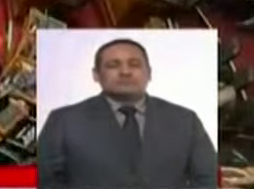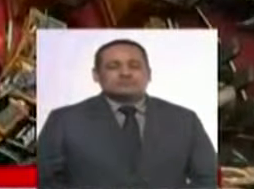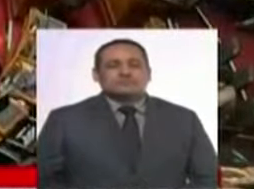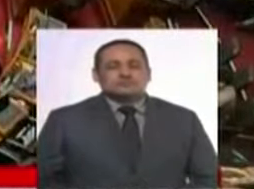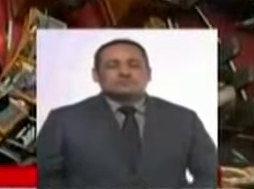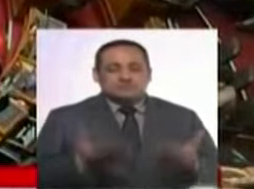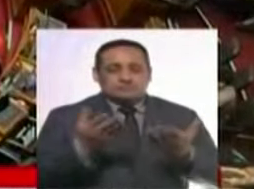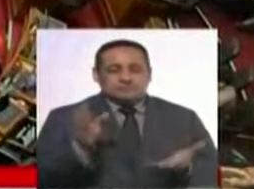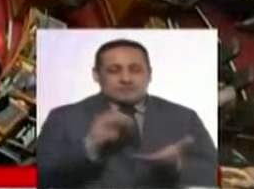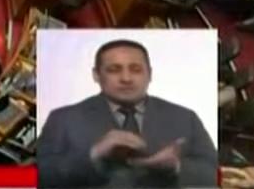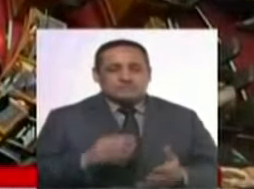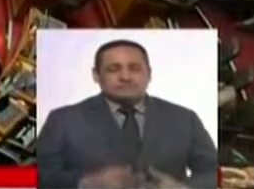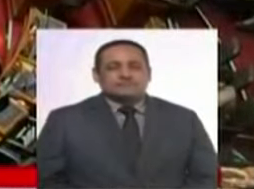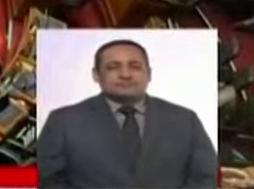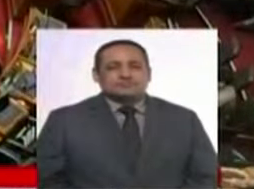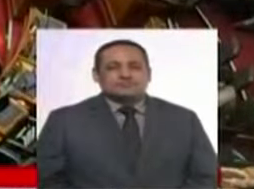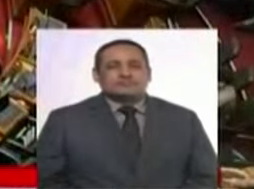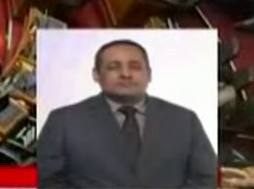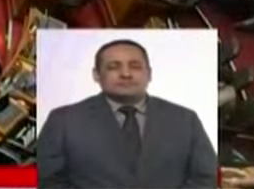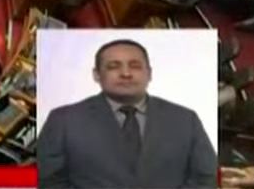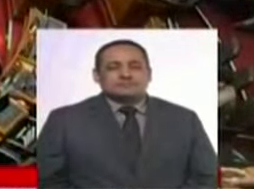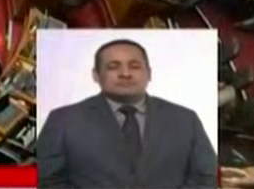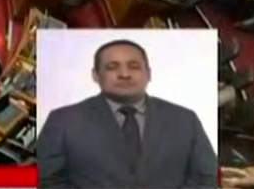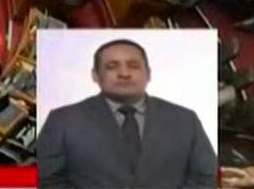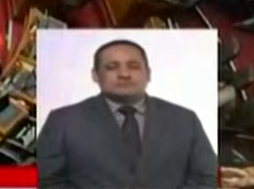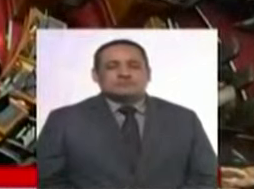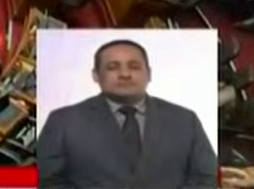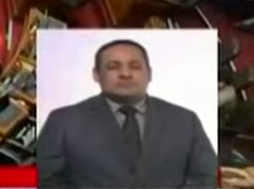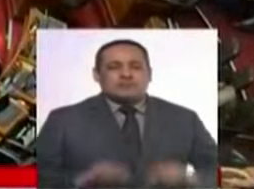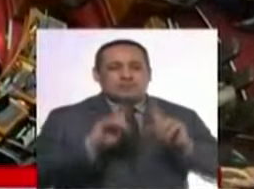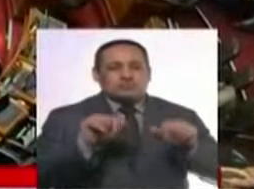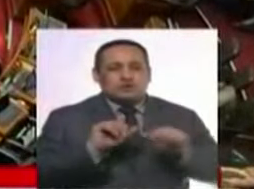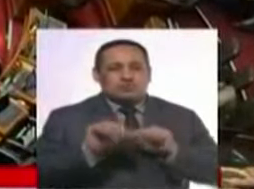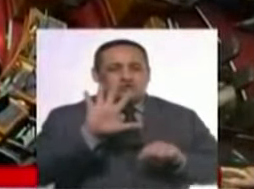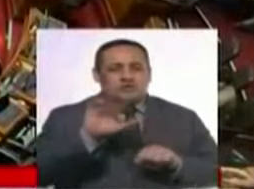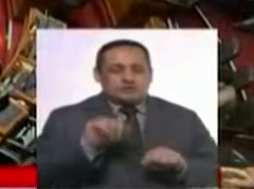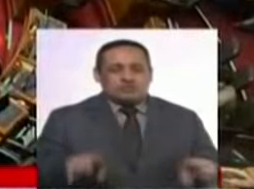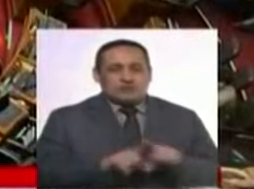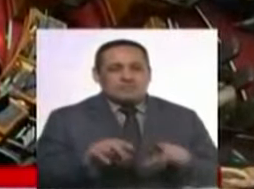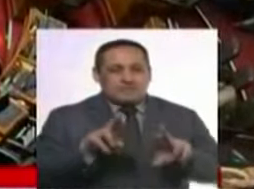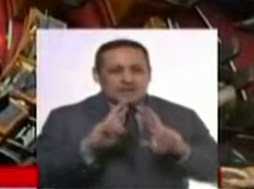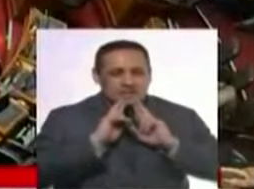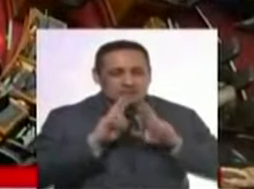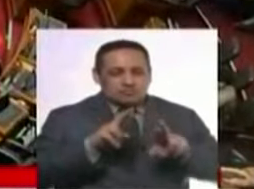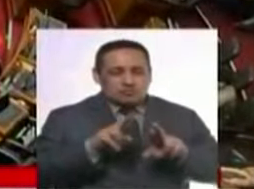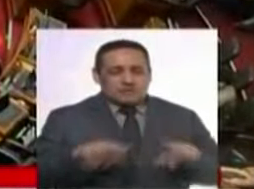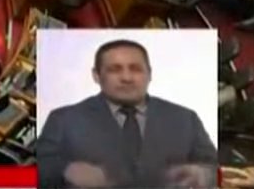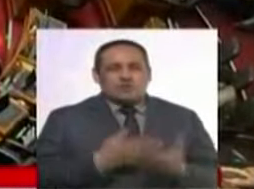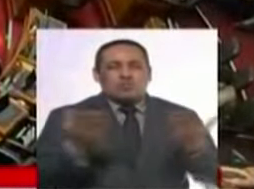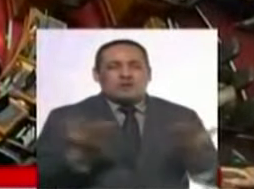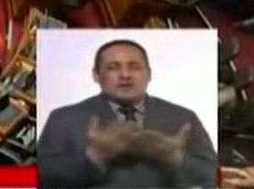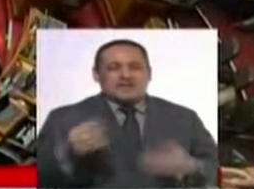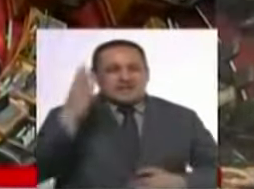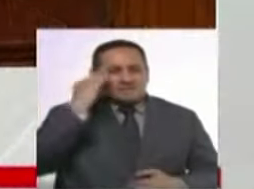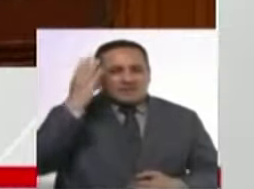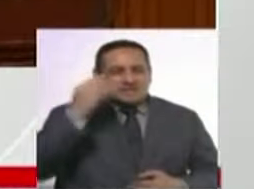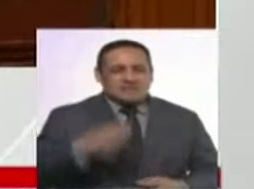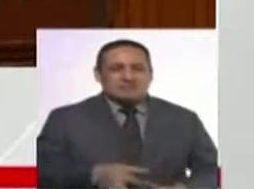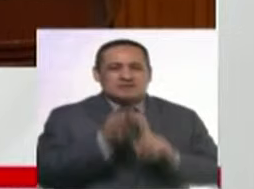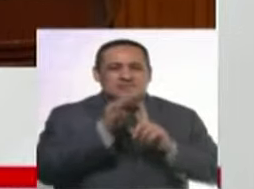y el relator siguiente pregunta pregunta número 5 para que diga usted Cuál es la experiencia